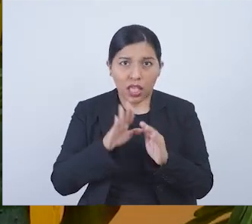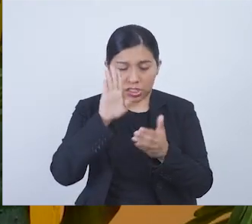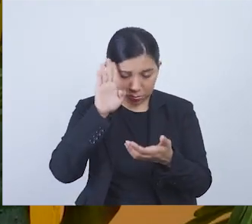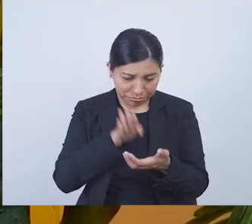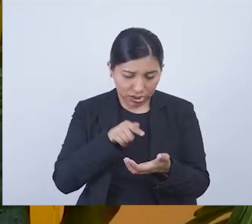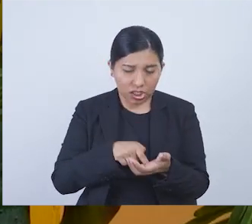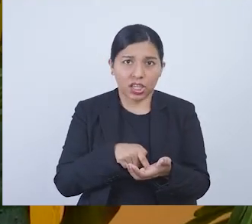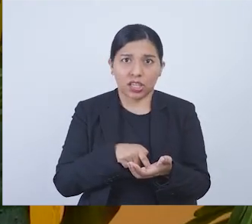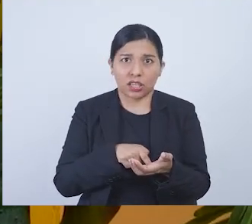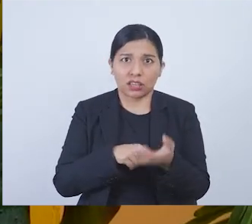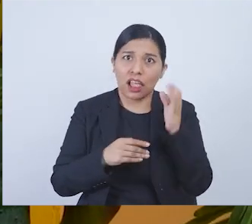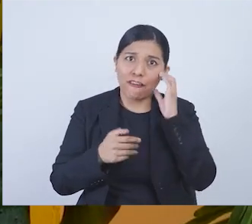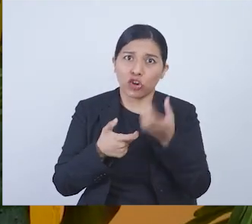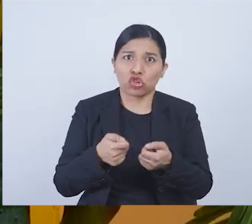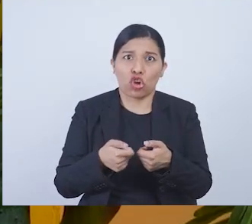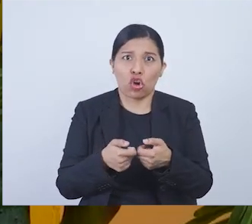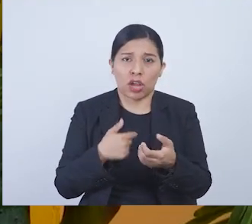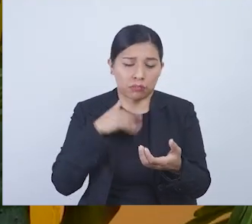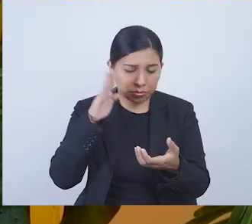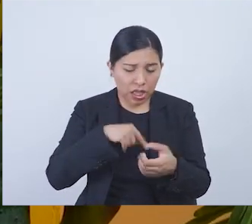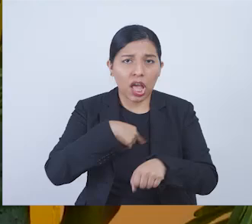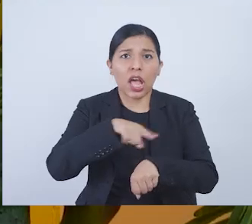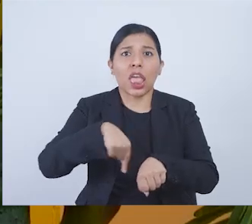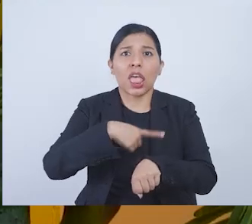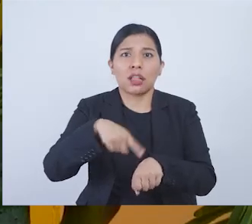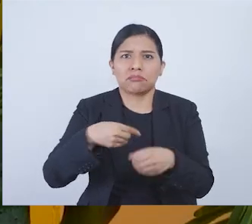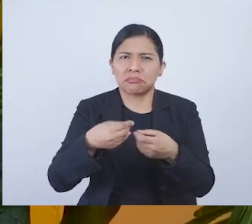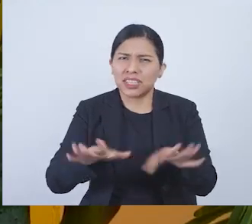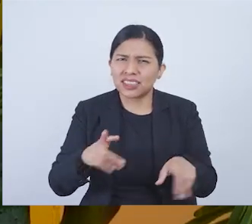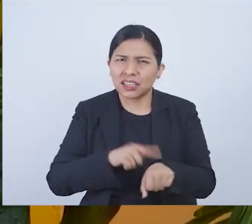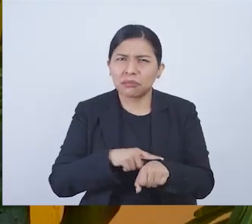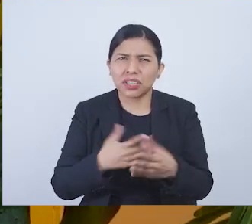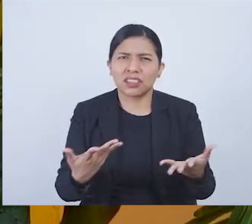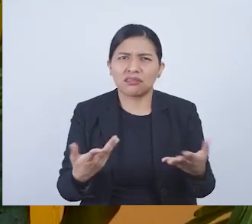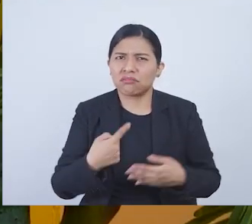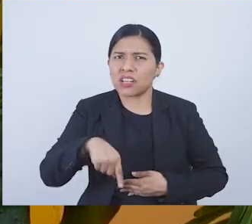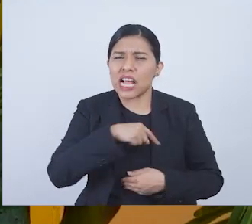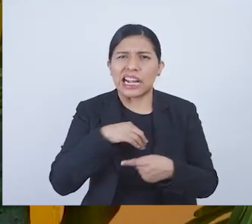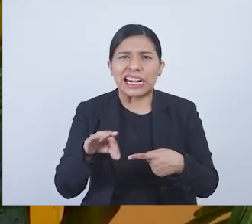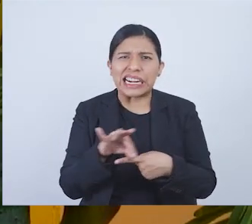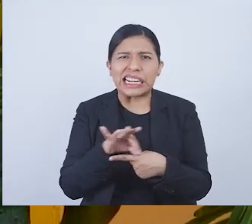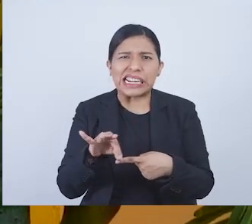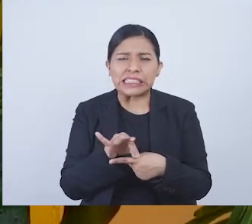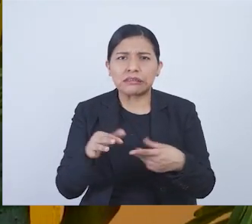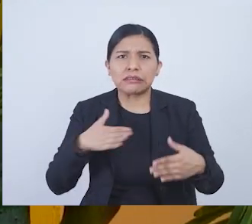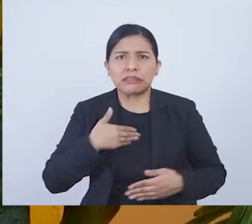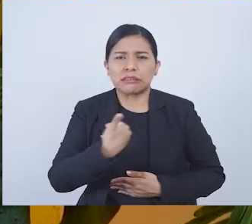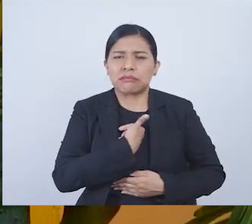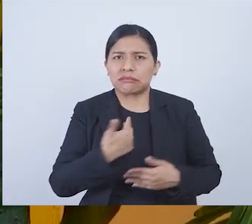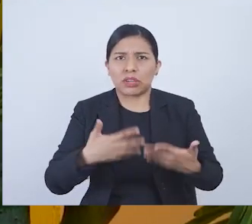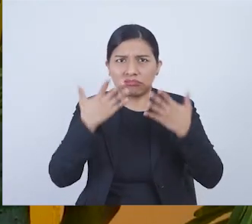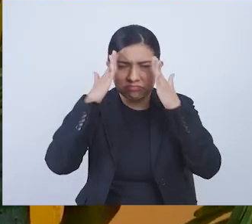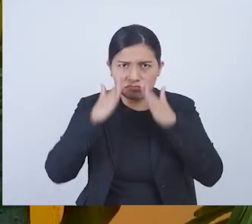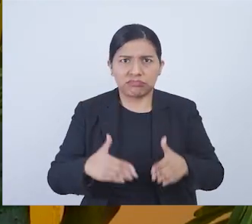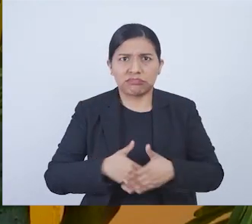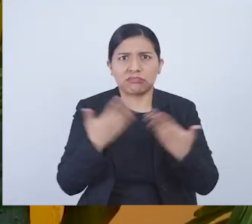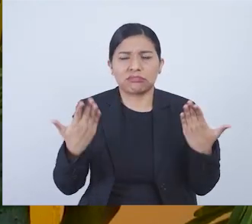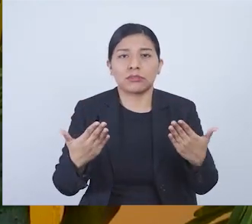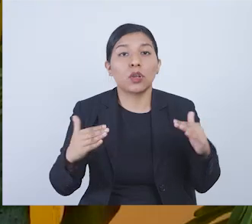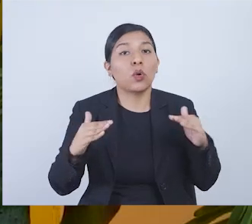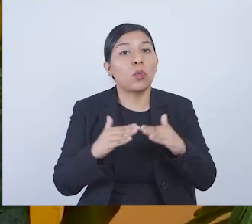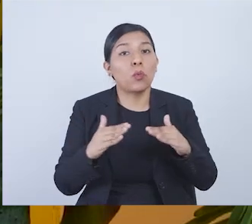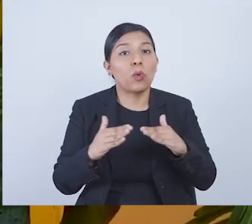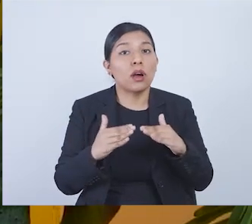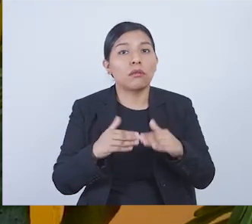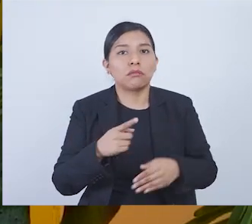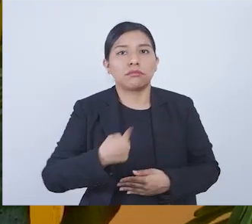de él y perdemos horas de horas. Eso nos lleva a ser menos eficientes, esa falta de concentración. Y también la deficiencia